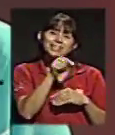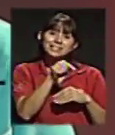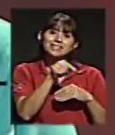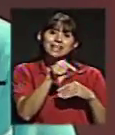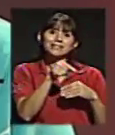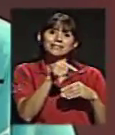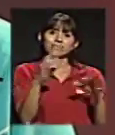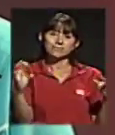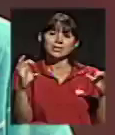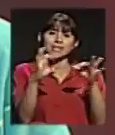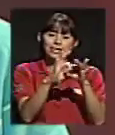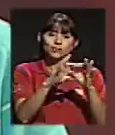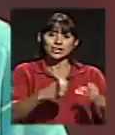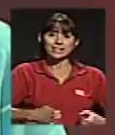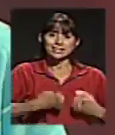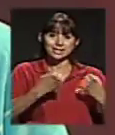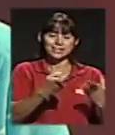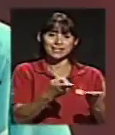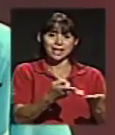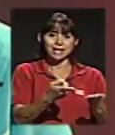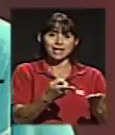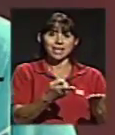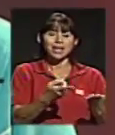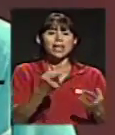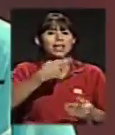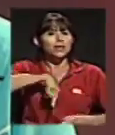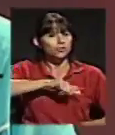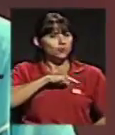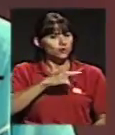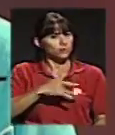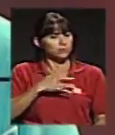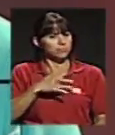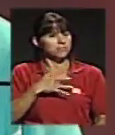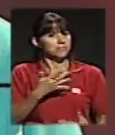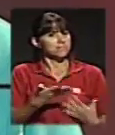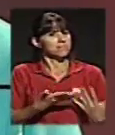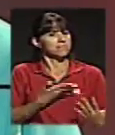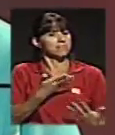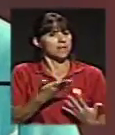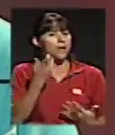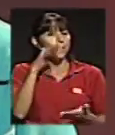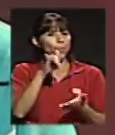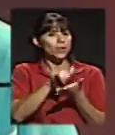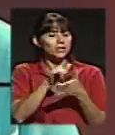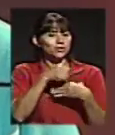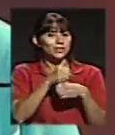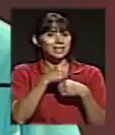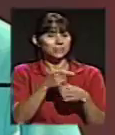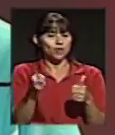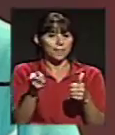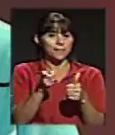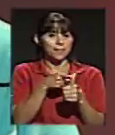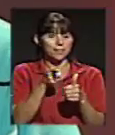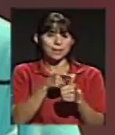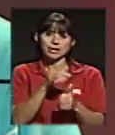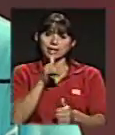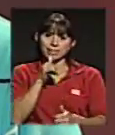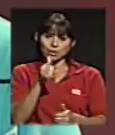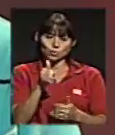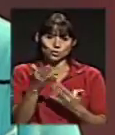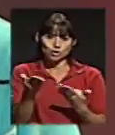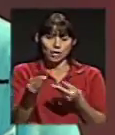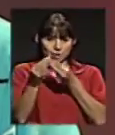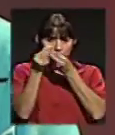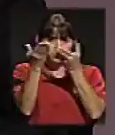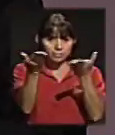que nos trajo a nosotros alguna inquietud y por eso se hizo la primera denuncia.